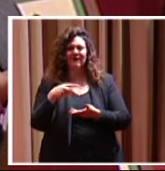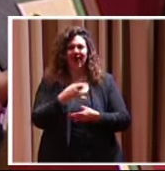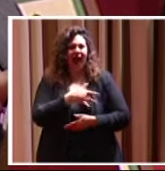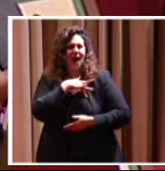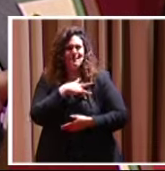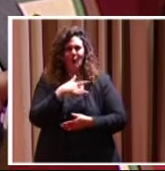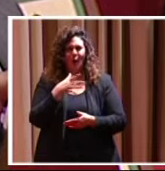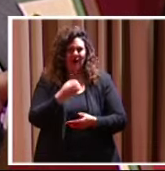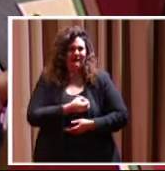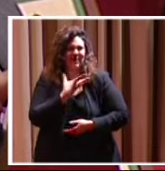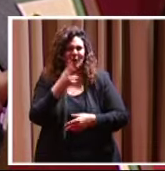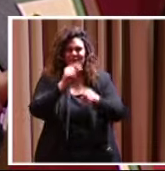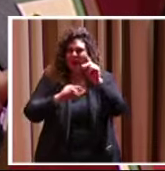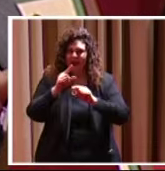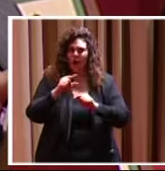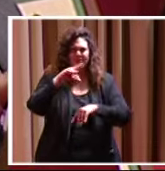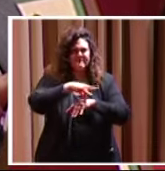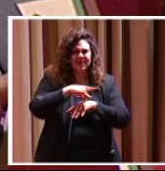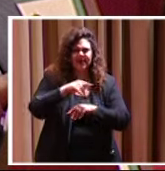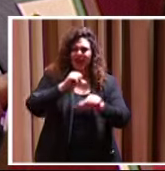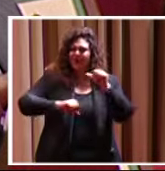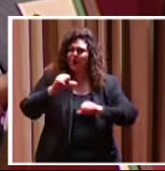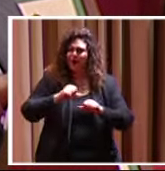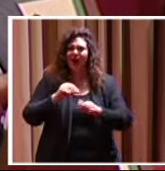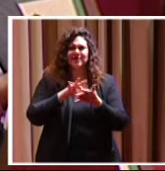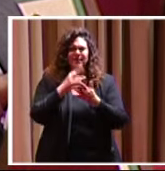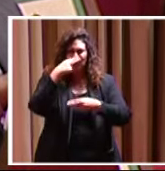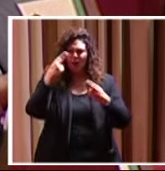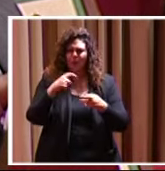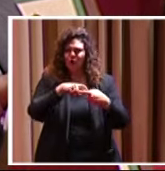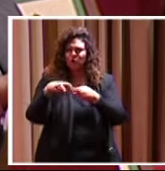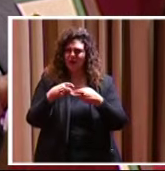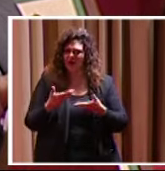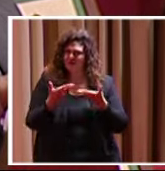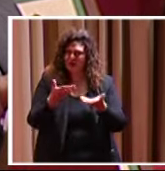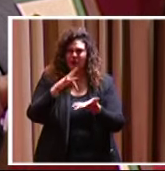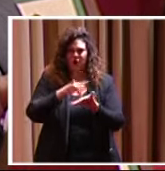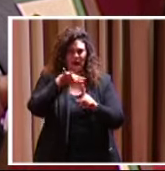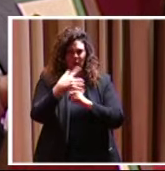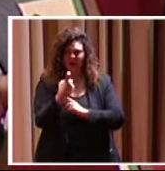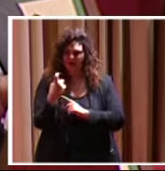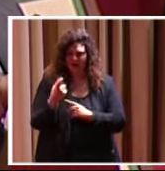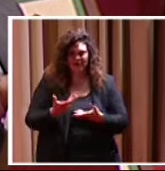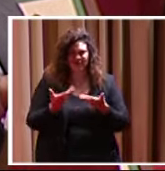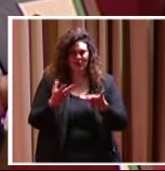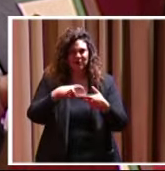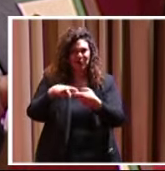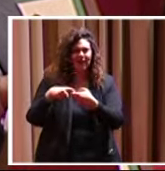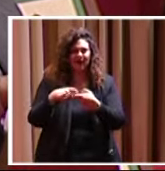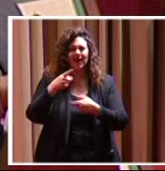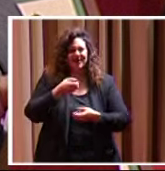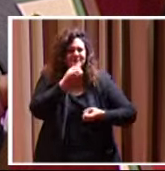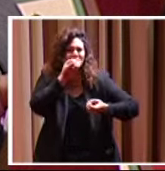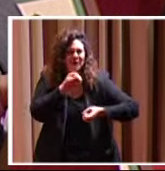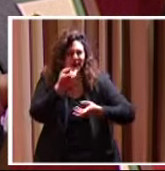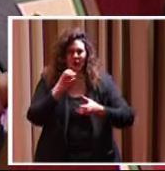flamenco, la medicina y cirugía, la dedicación al servicio público y la solidaridad ante la adversidad y la necesidad, la información,